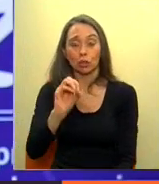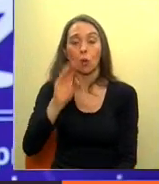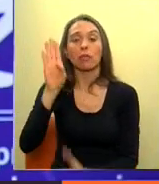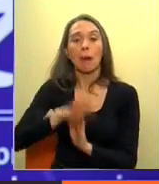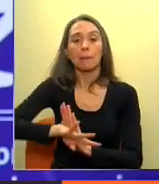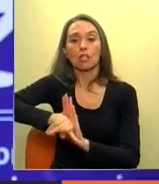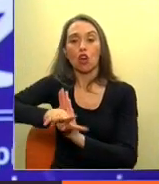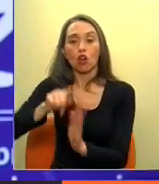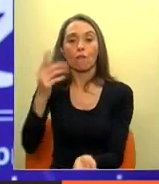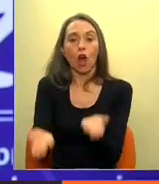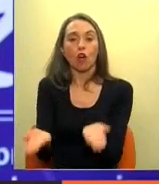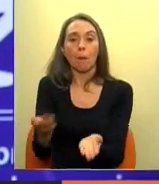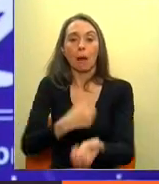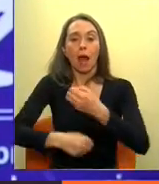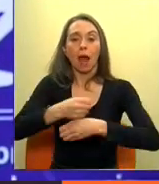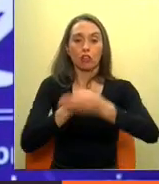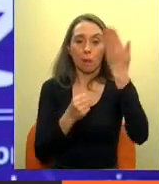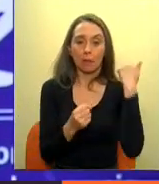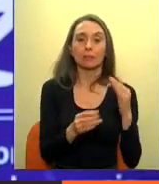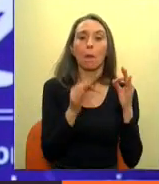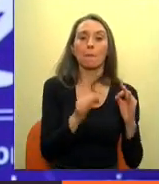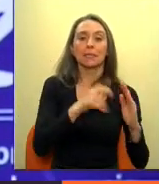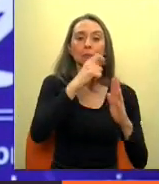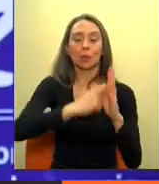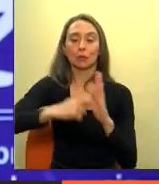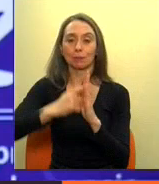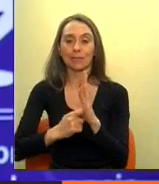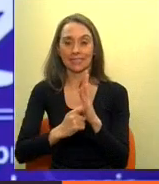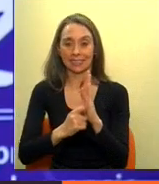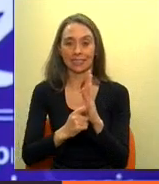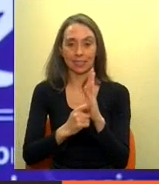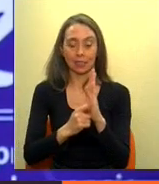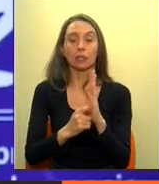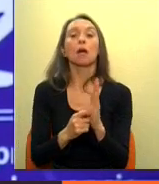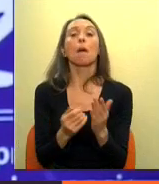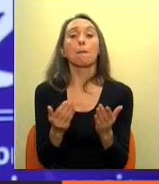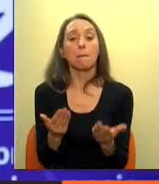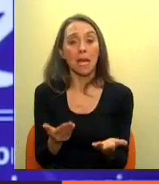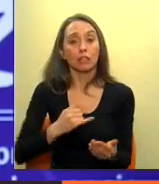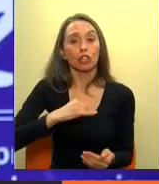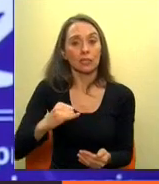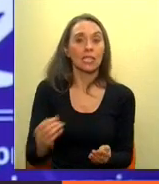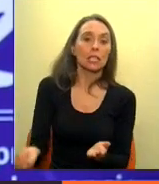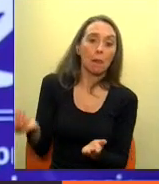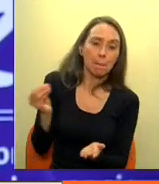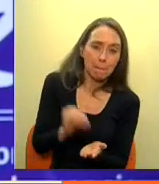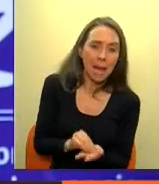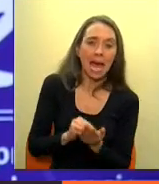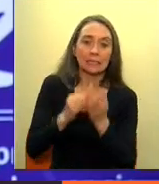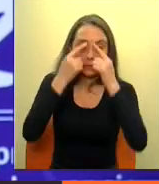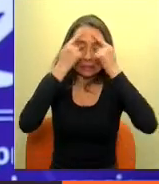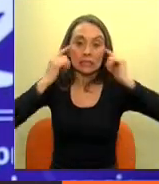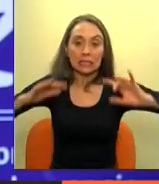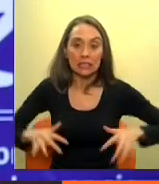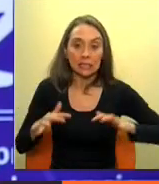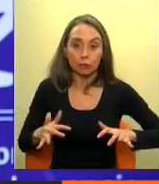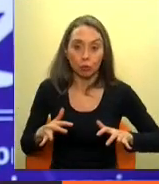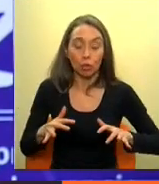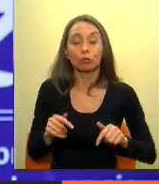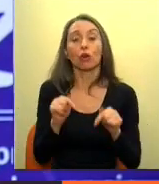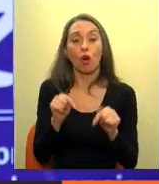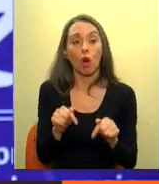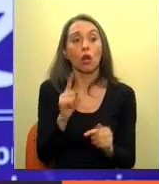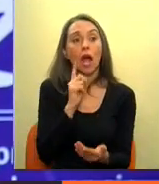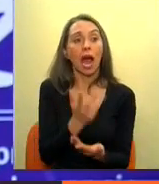en comparación al año pasado en el mismo período sin embargo vamos a seguir redoblando el esfuerzo porque sabemos que hoy día